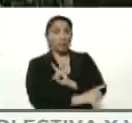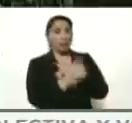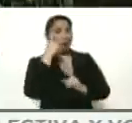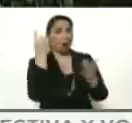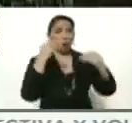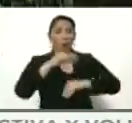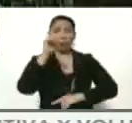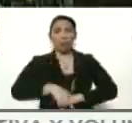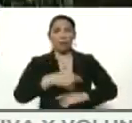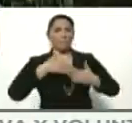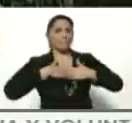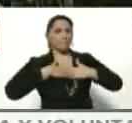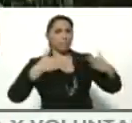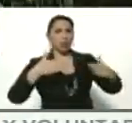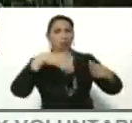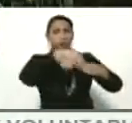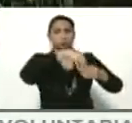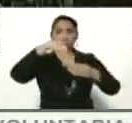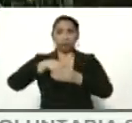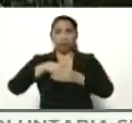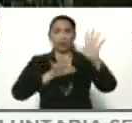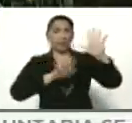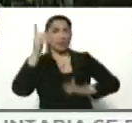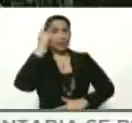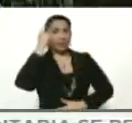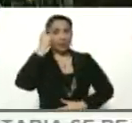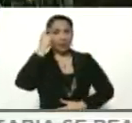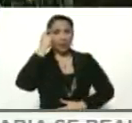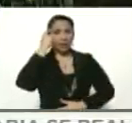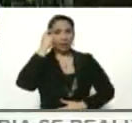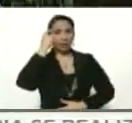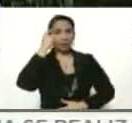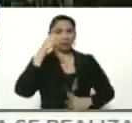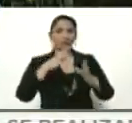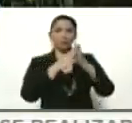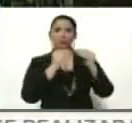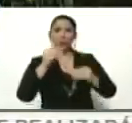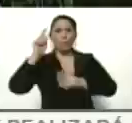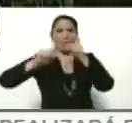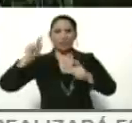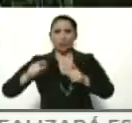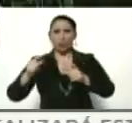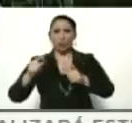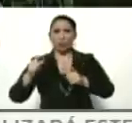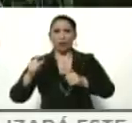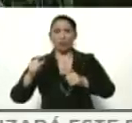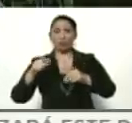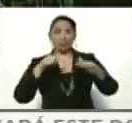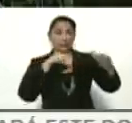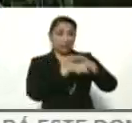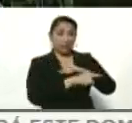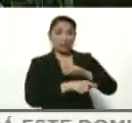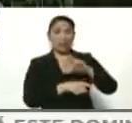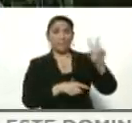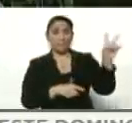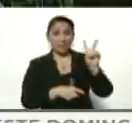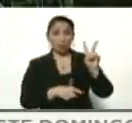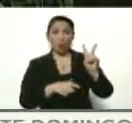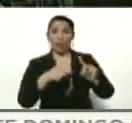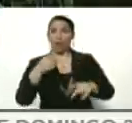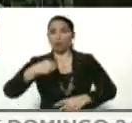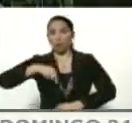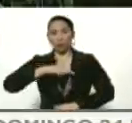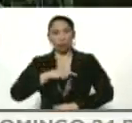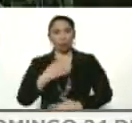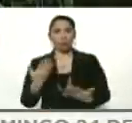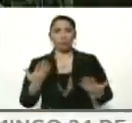y garantizar la cuarentena por 15 días, todo con nacional que ingrese a la nación, nosotros